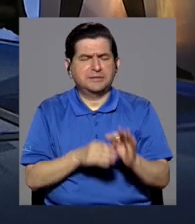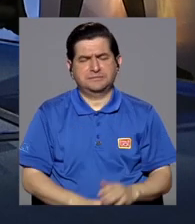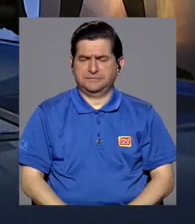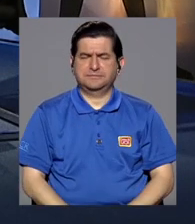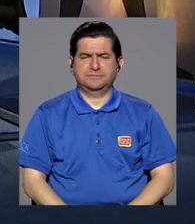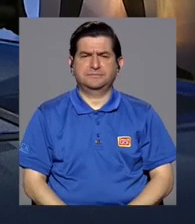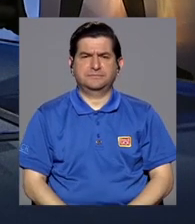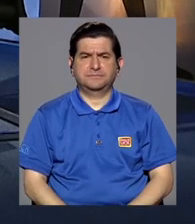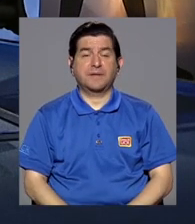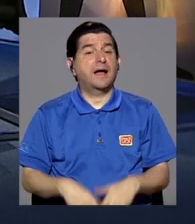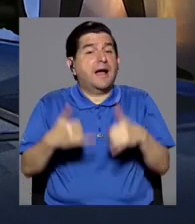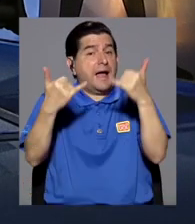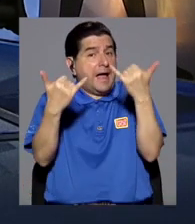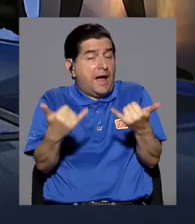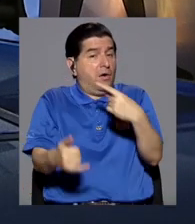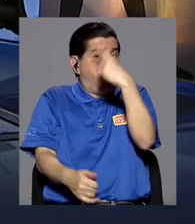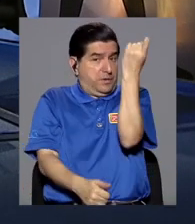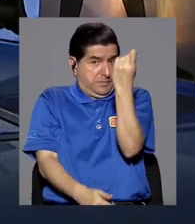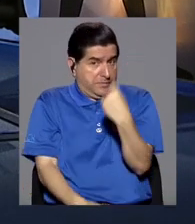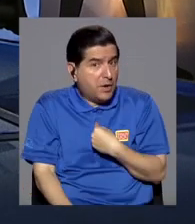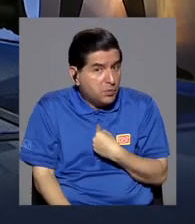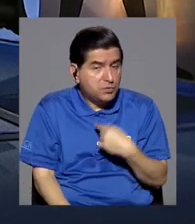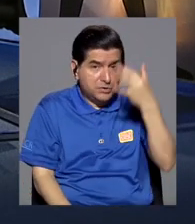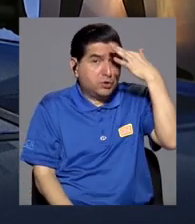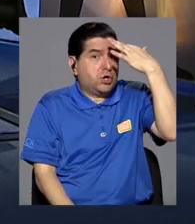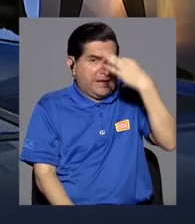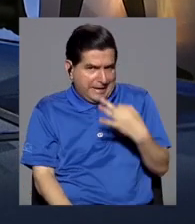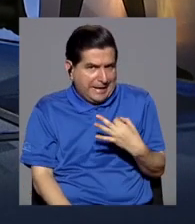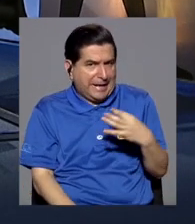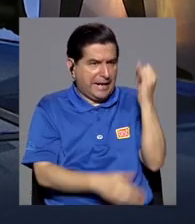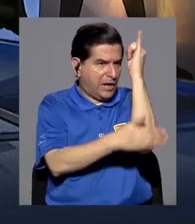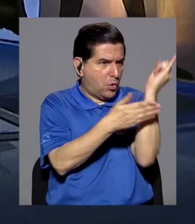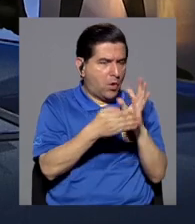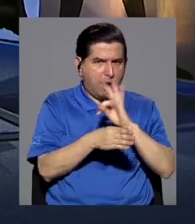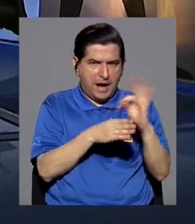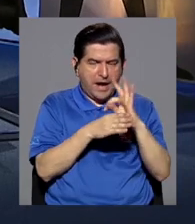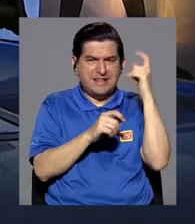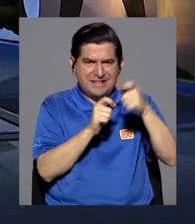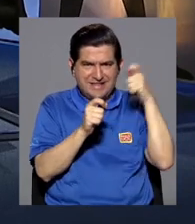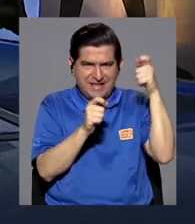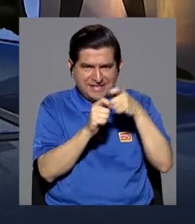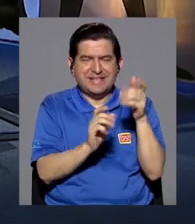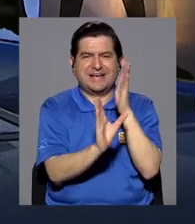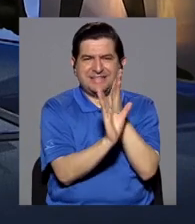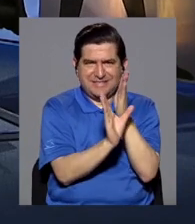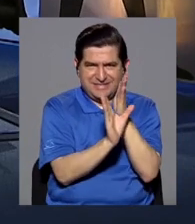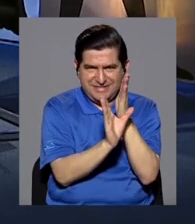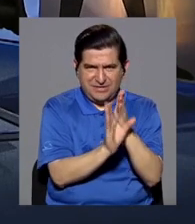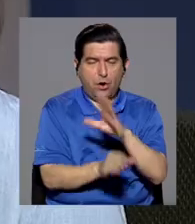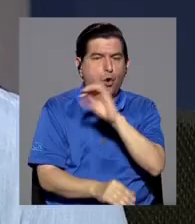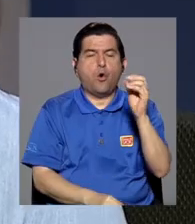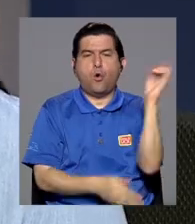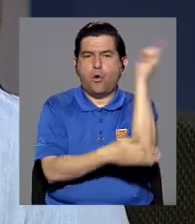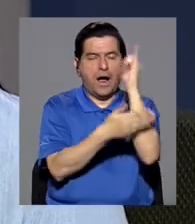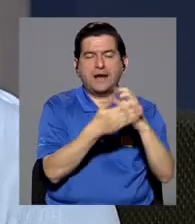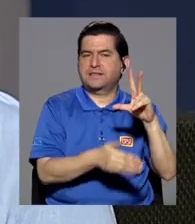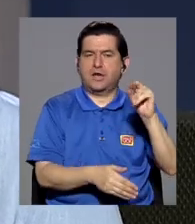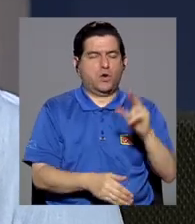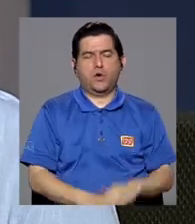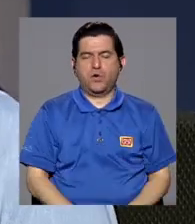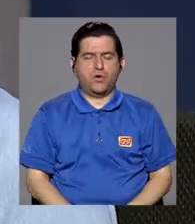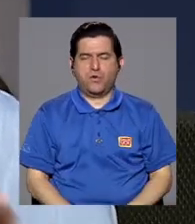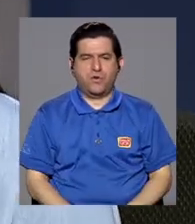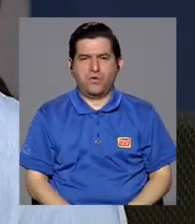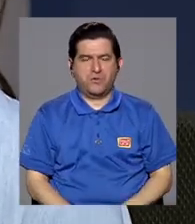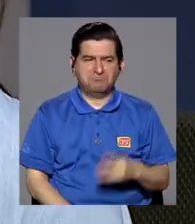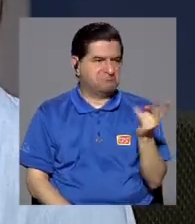procesos terapéuticos ahora si me estás preguntando si considero si la arteterapia es propiamente psicología o arte te diría que no la